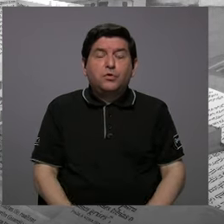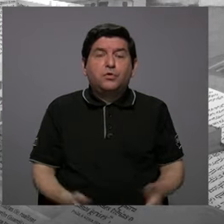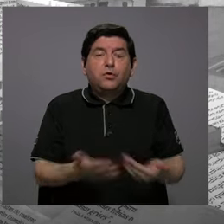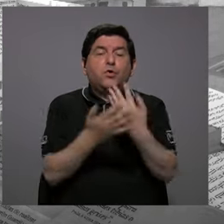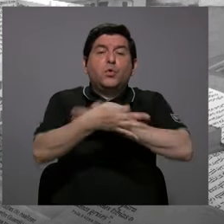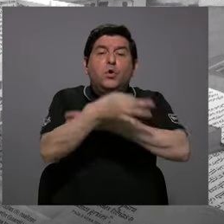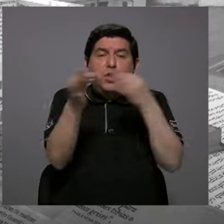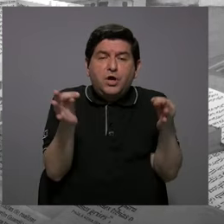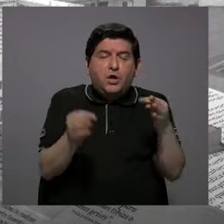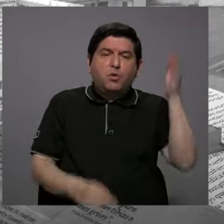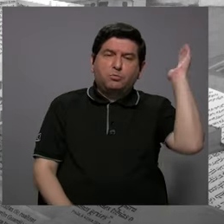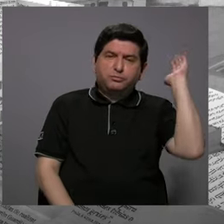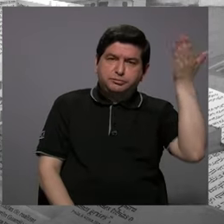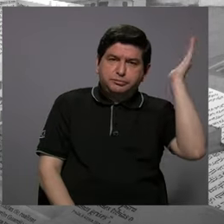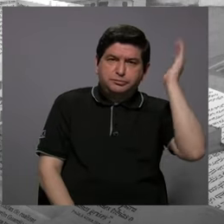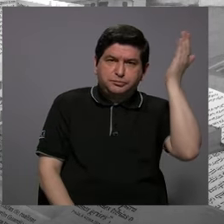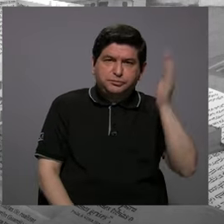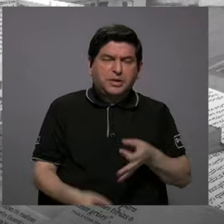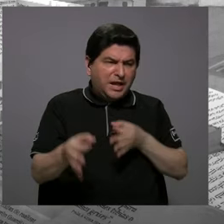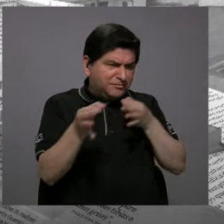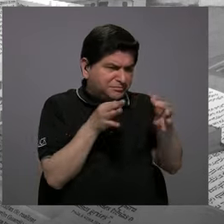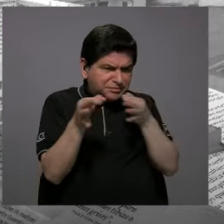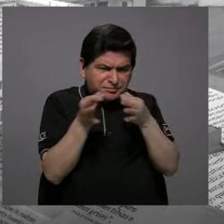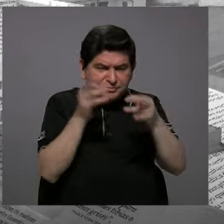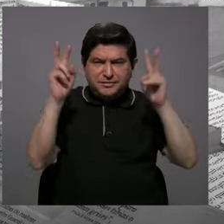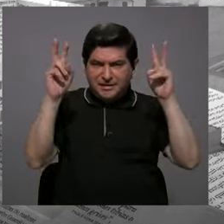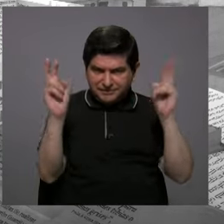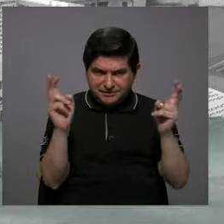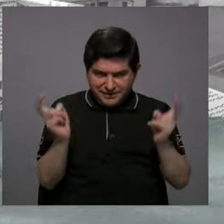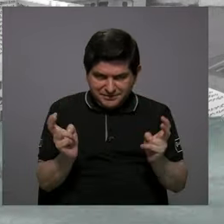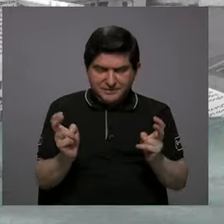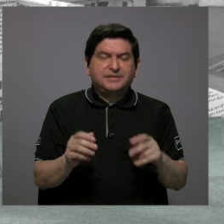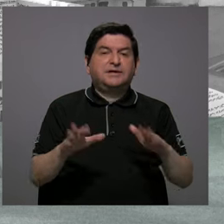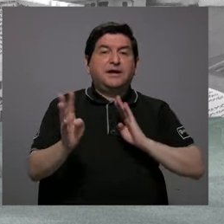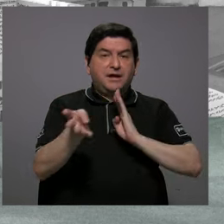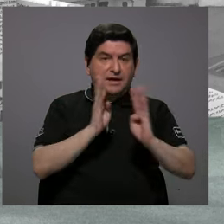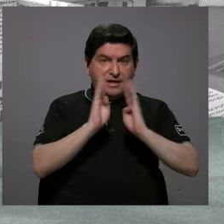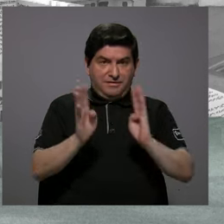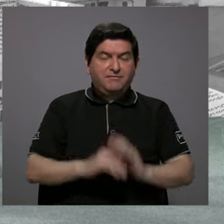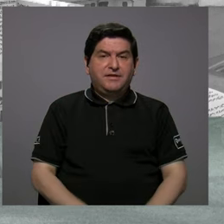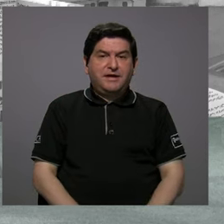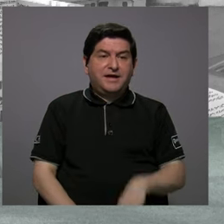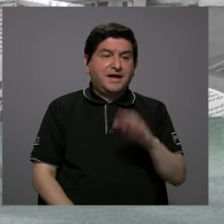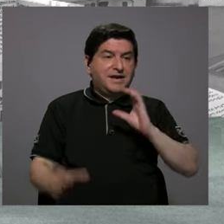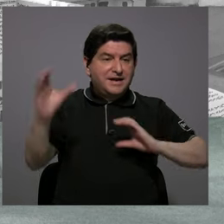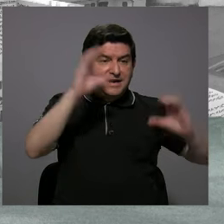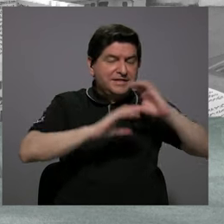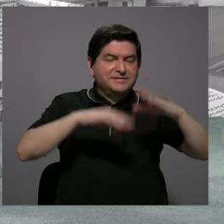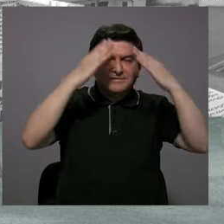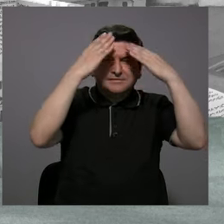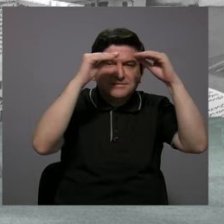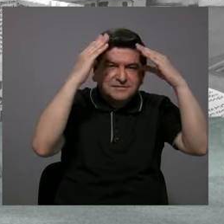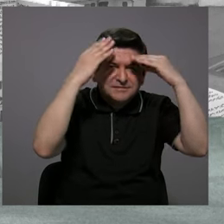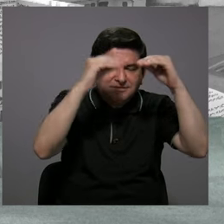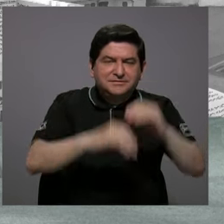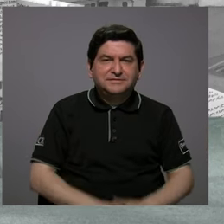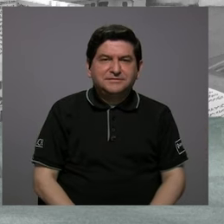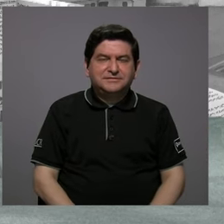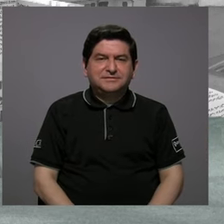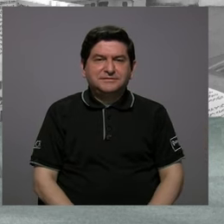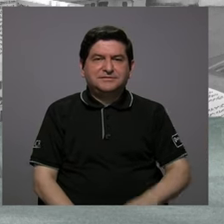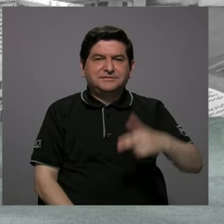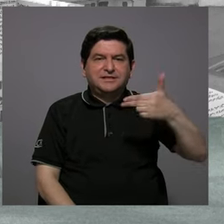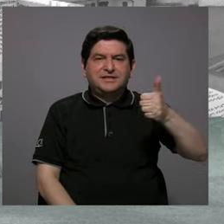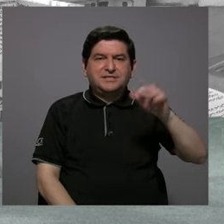taller conferencia sobre explicando sobre estos temas hablando sobre esto de la ciencia de datos el chat